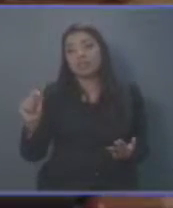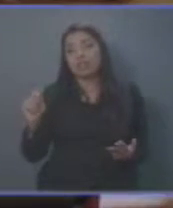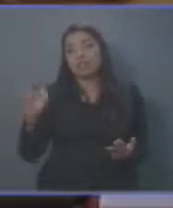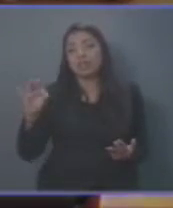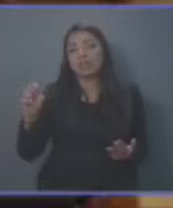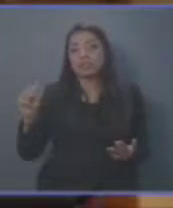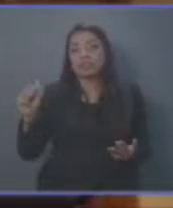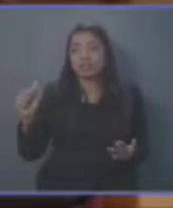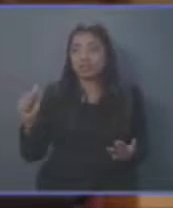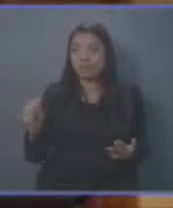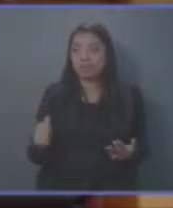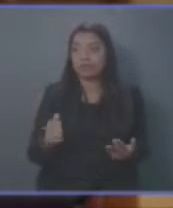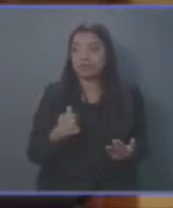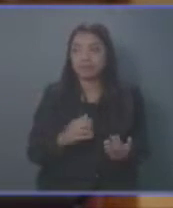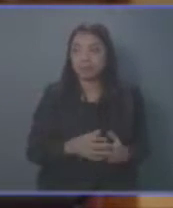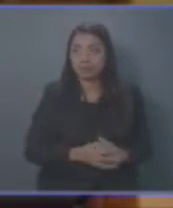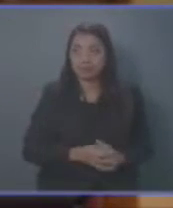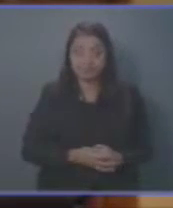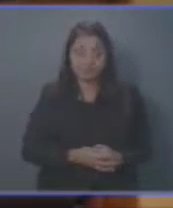FSA.